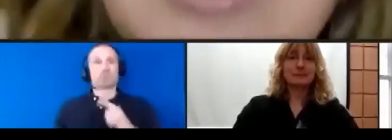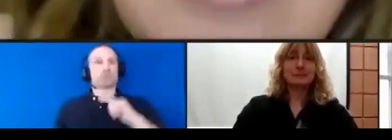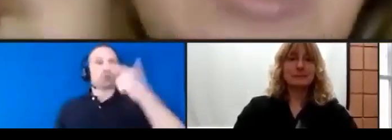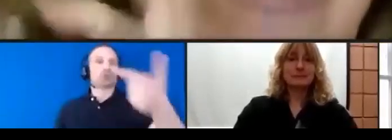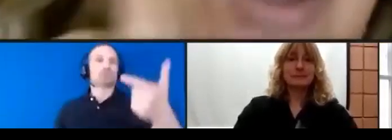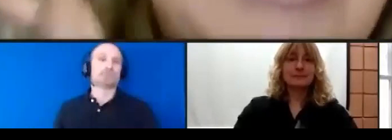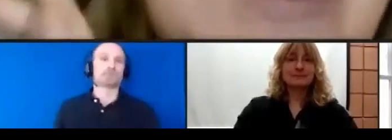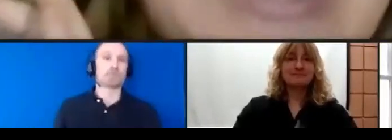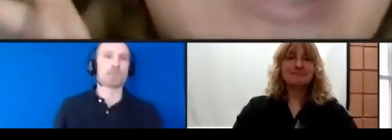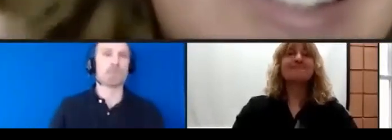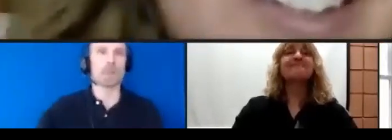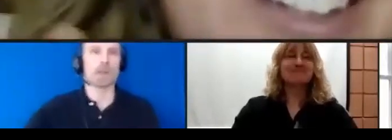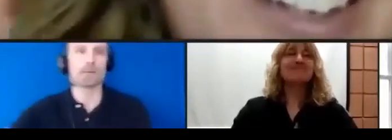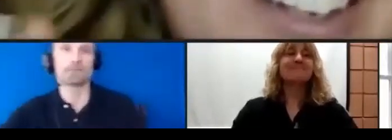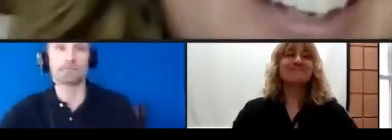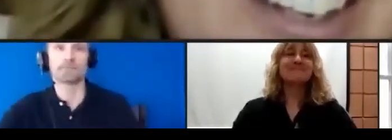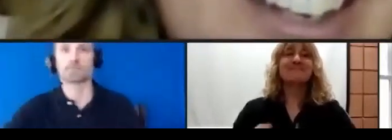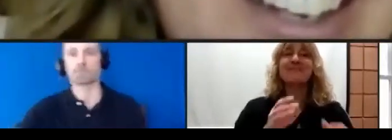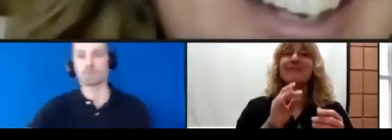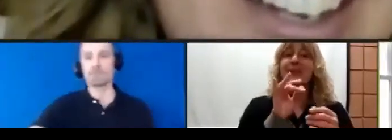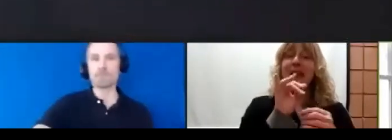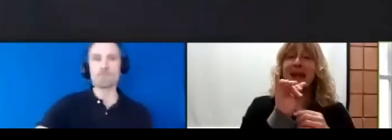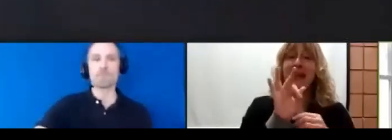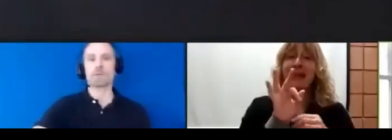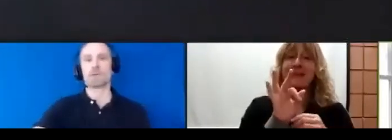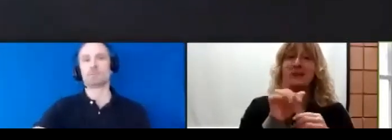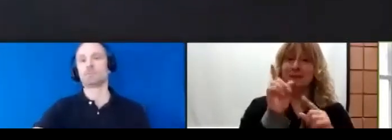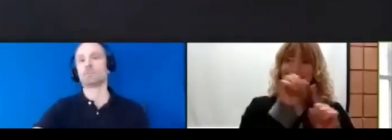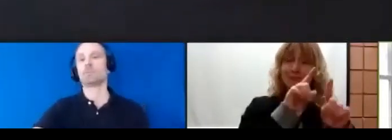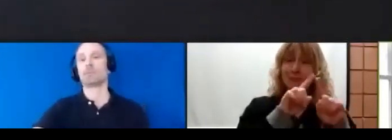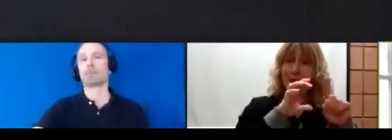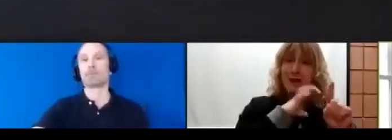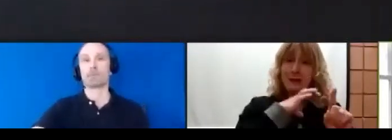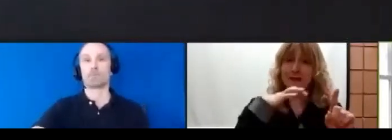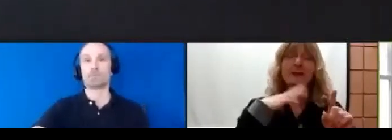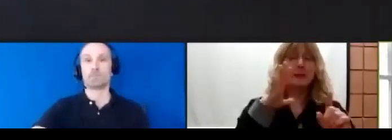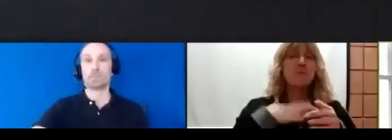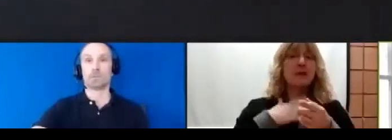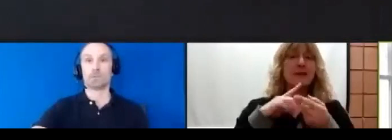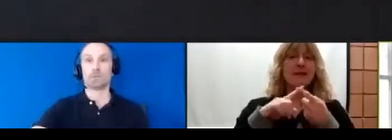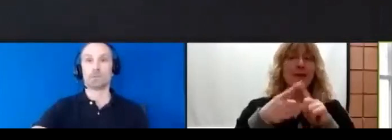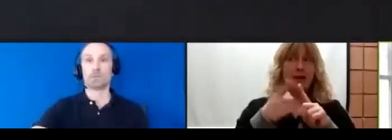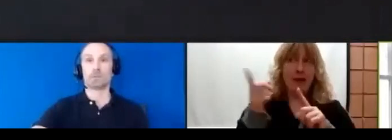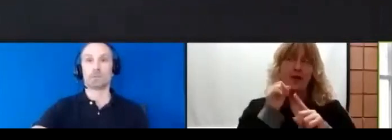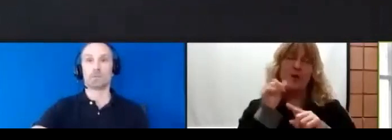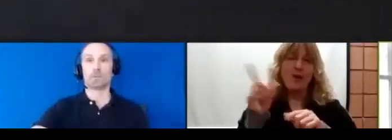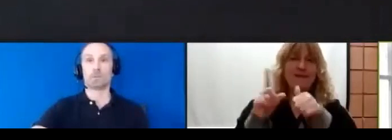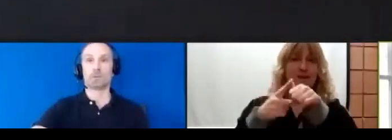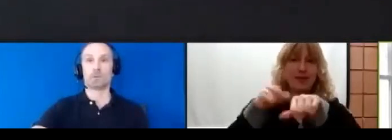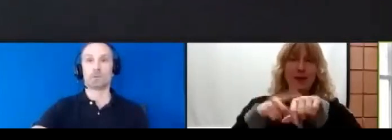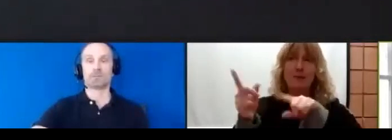caricatura para sí que es un poco preocupante viendo que no vivimos en una caricatura pero esto ha sido